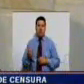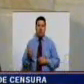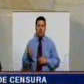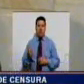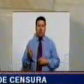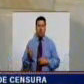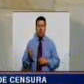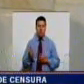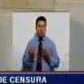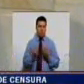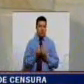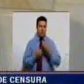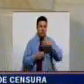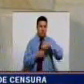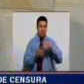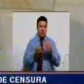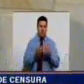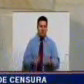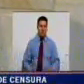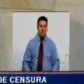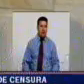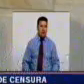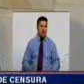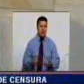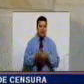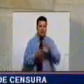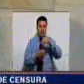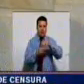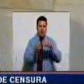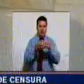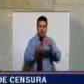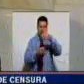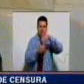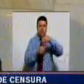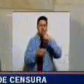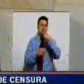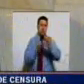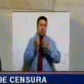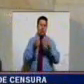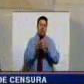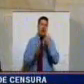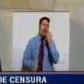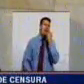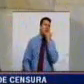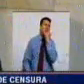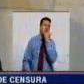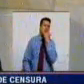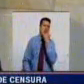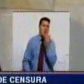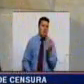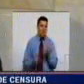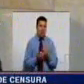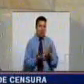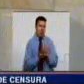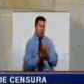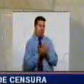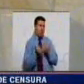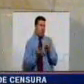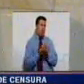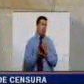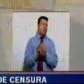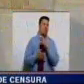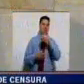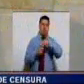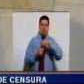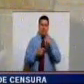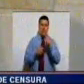oro. Esa es la posición del doctor Cárdenas y el doctor Santos. Esa es la lógica. Como es un negocio tan bueno, veamos a ver cómo le cogemos más, y terminan matando